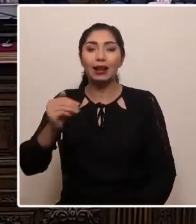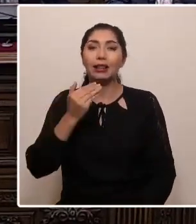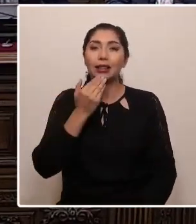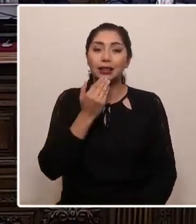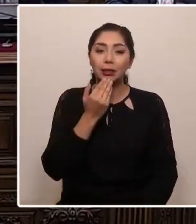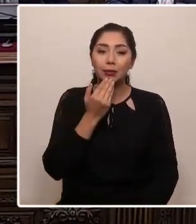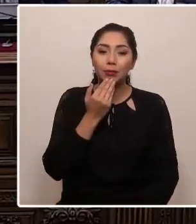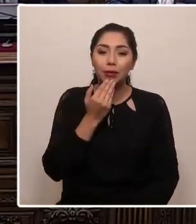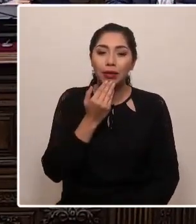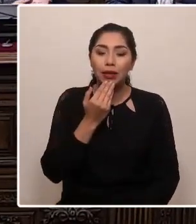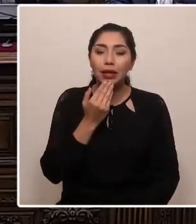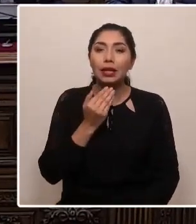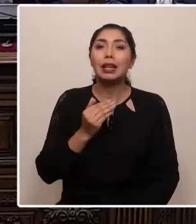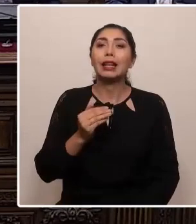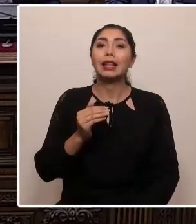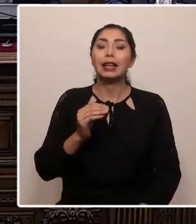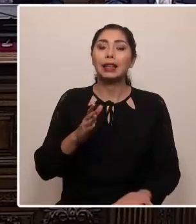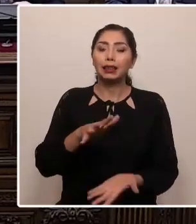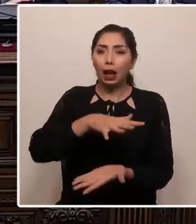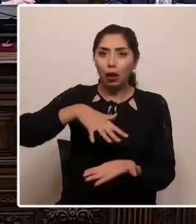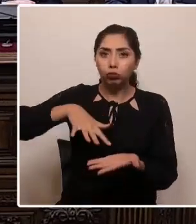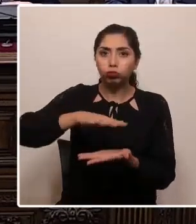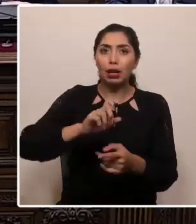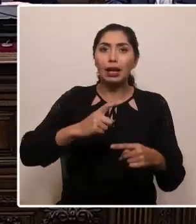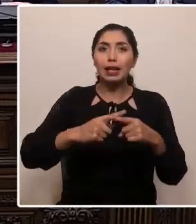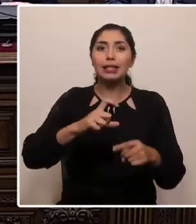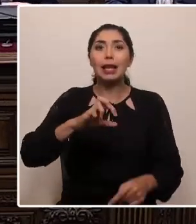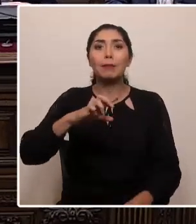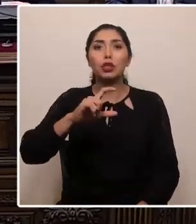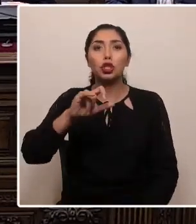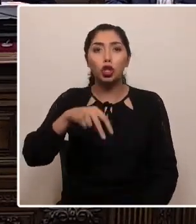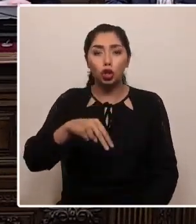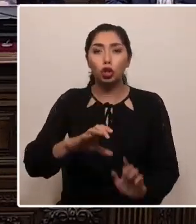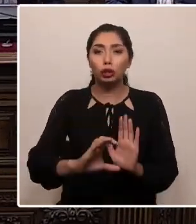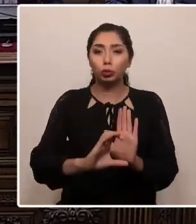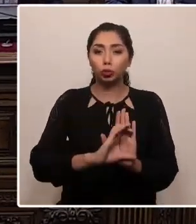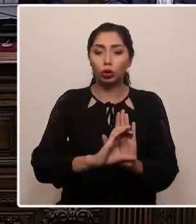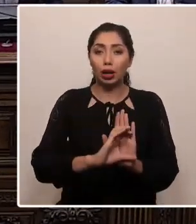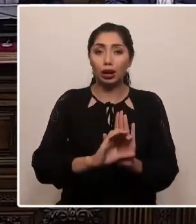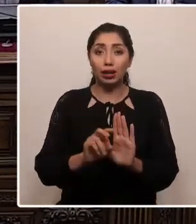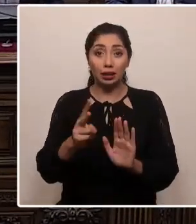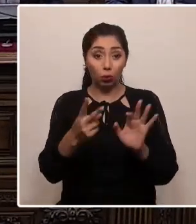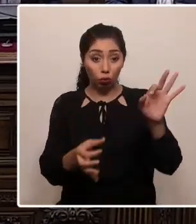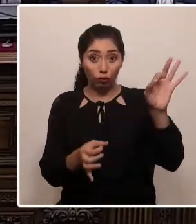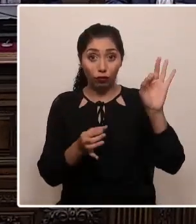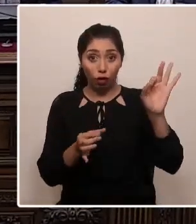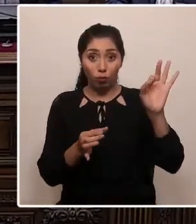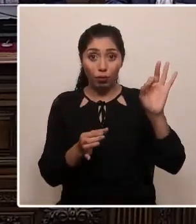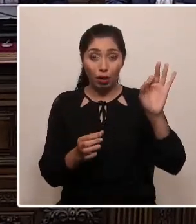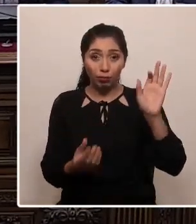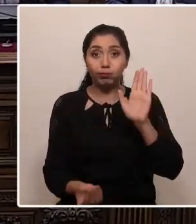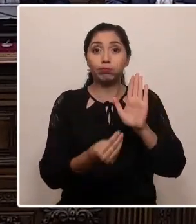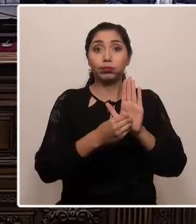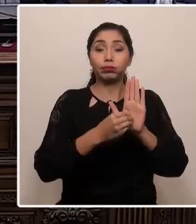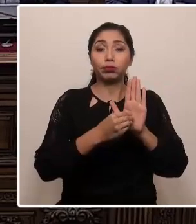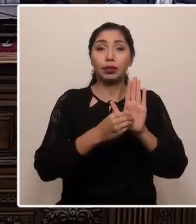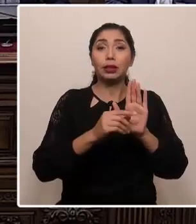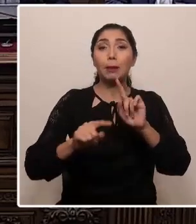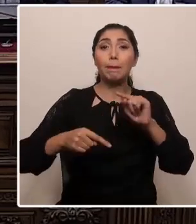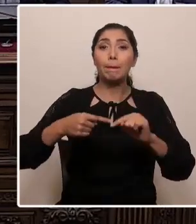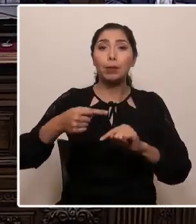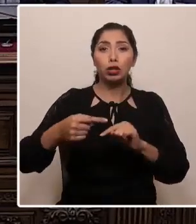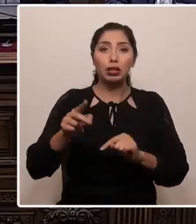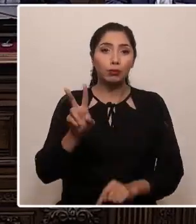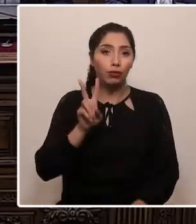Constitucional. Este segundo informe queda en tabla para la sesión del próximo viernes.